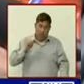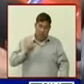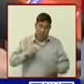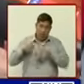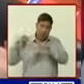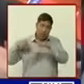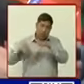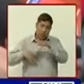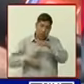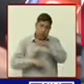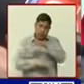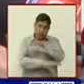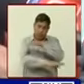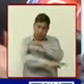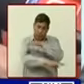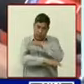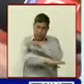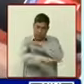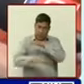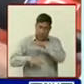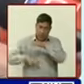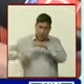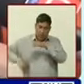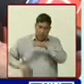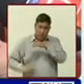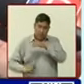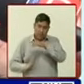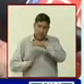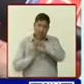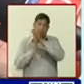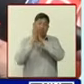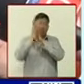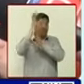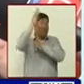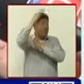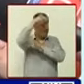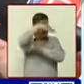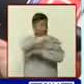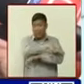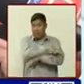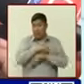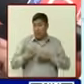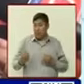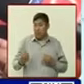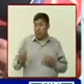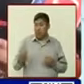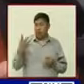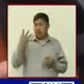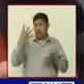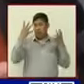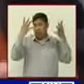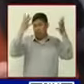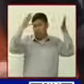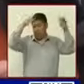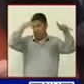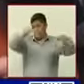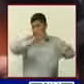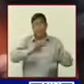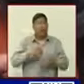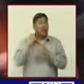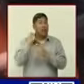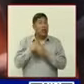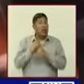que debería escurrir por la bóveda ha empezado a salir por sumideros y también por las tapas de las cámaras. El trabajo